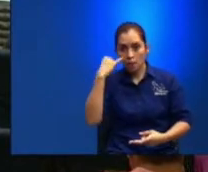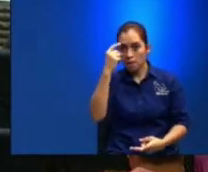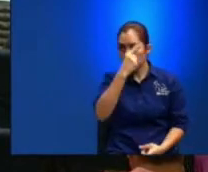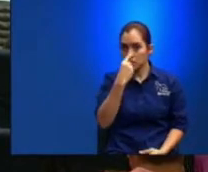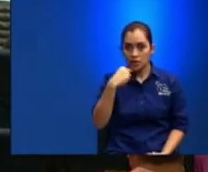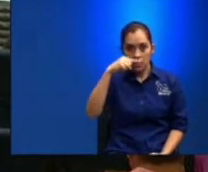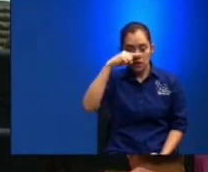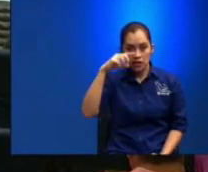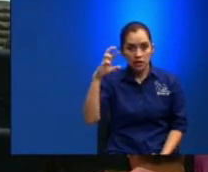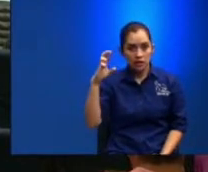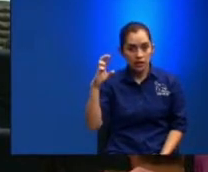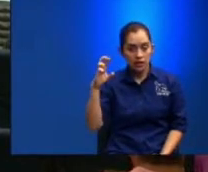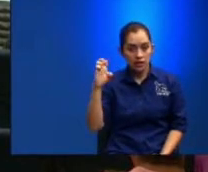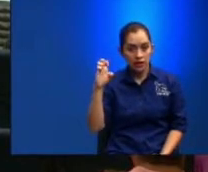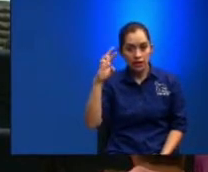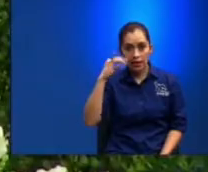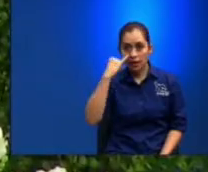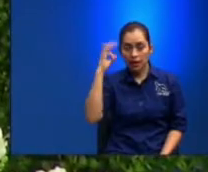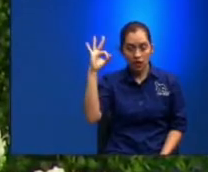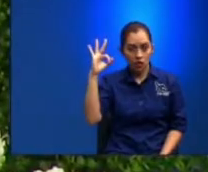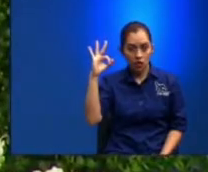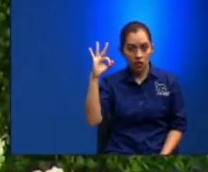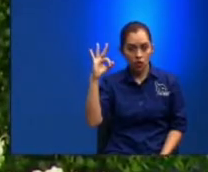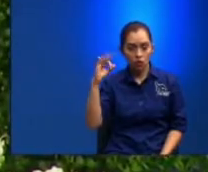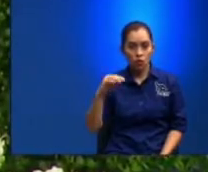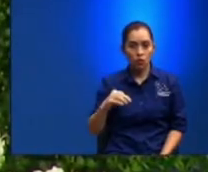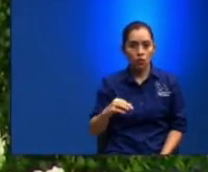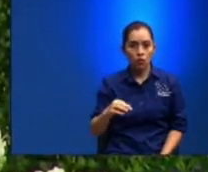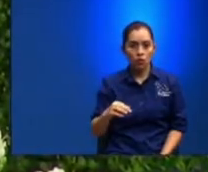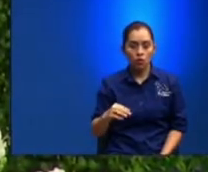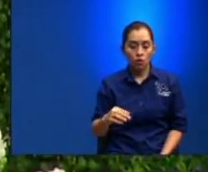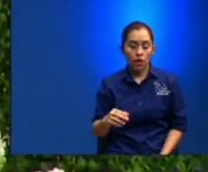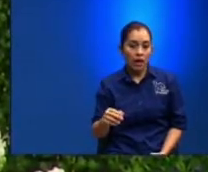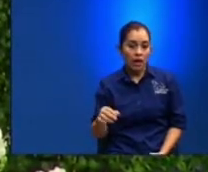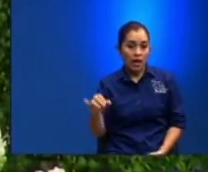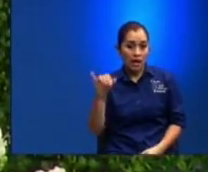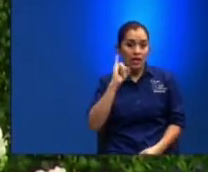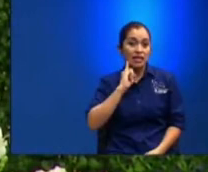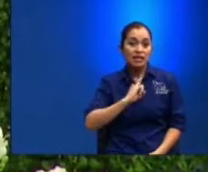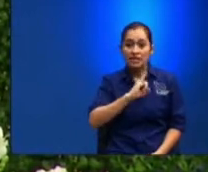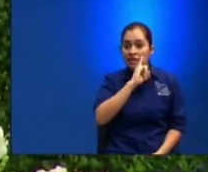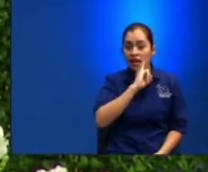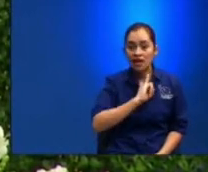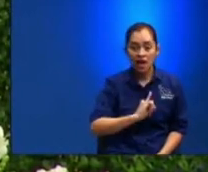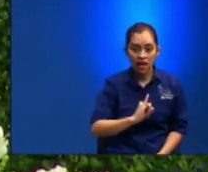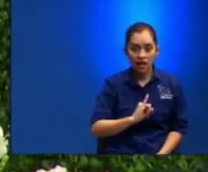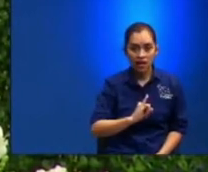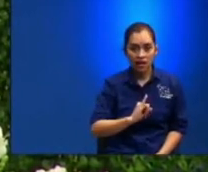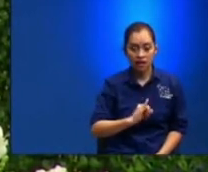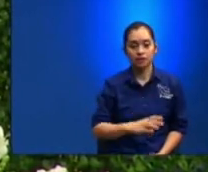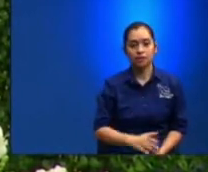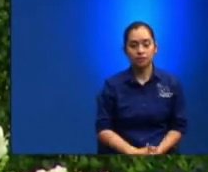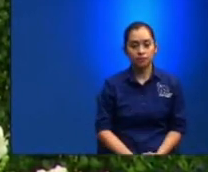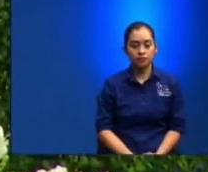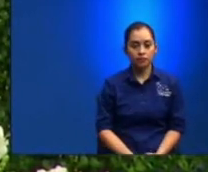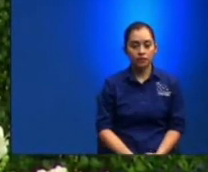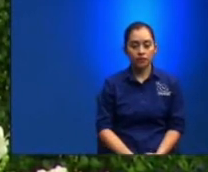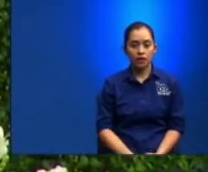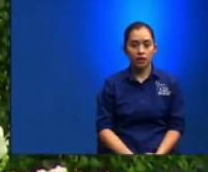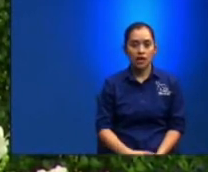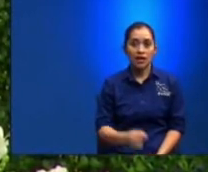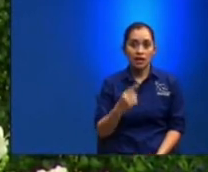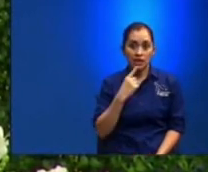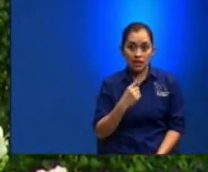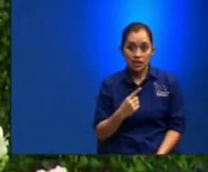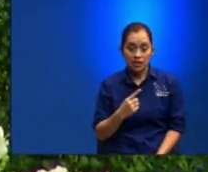esa iglesia que es un misterio tiene otro misterio que el apóstol pablo dice no todos dormiremos